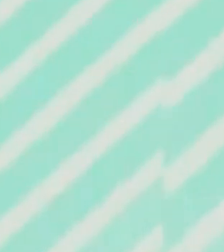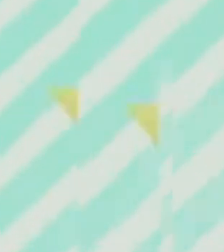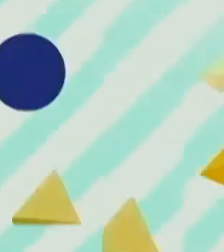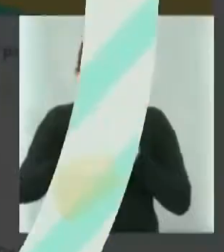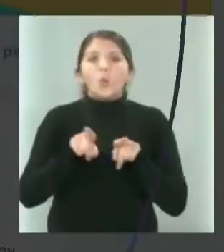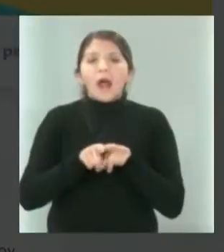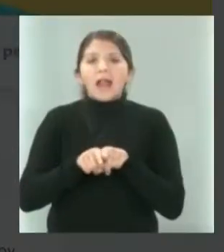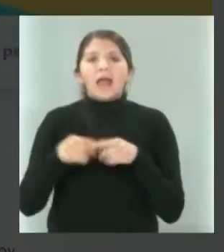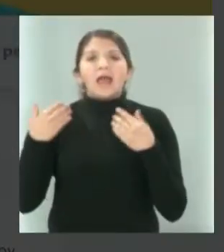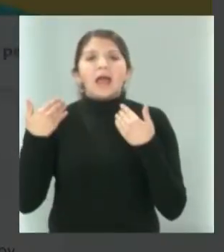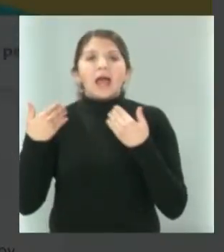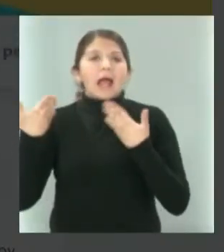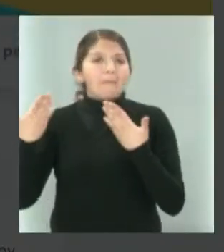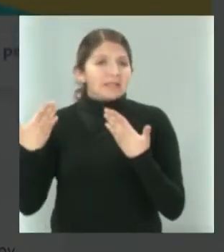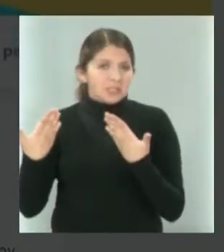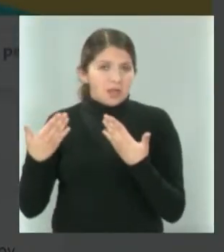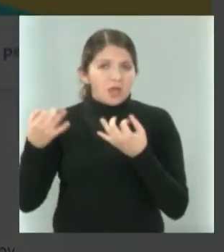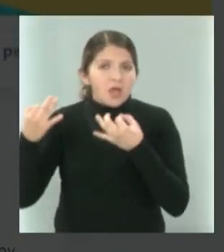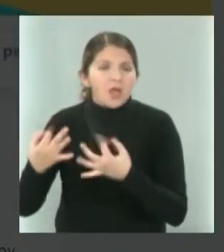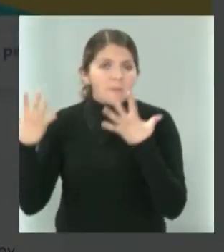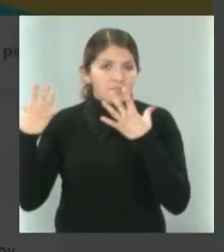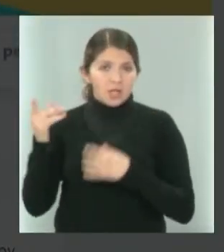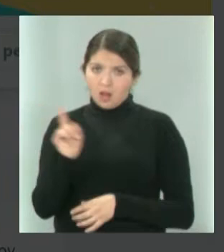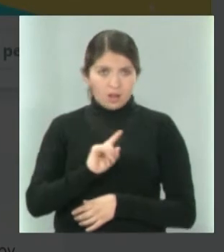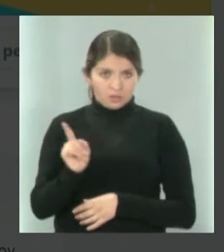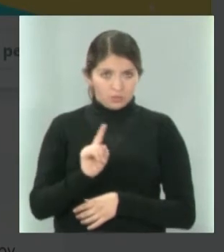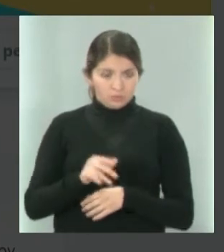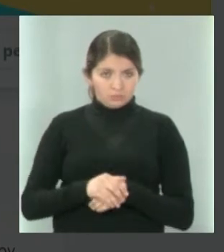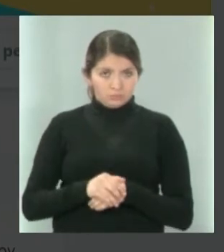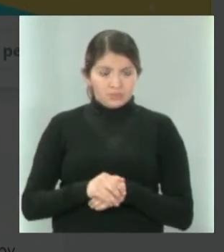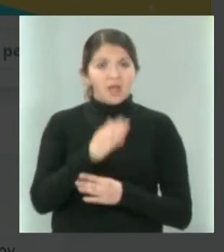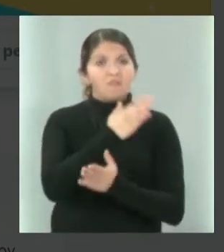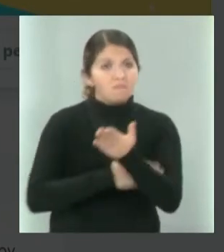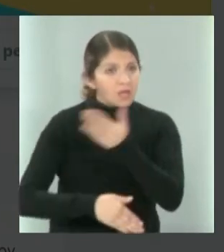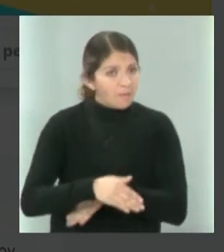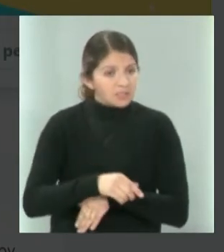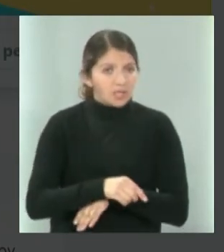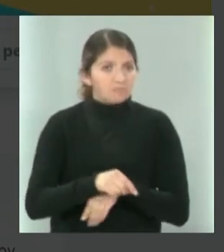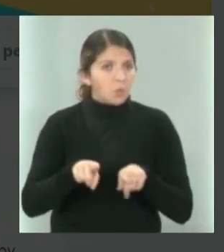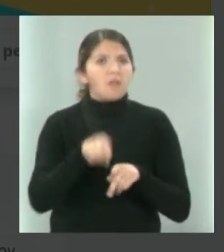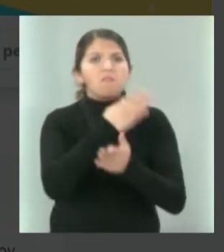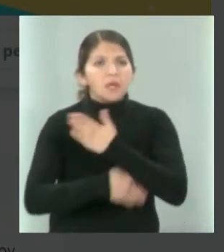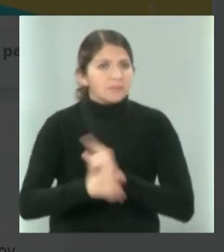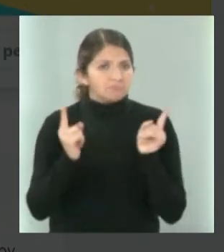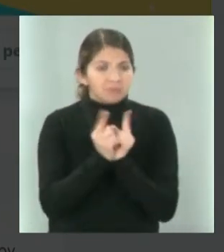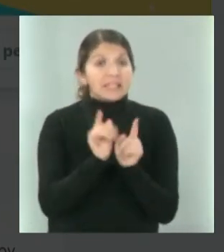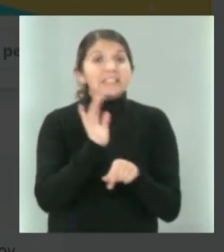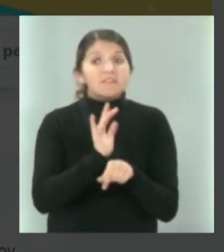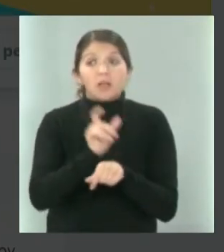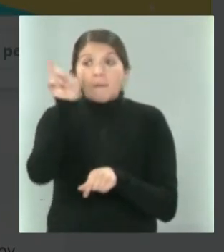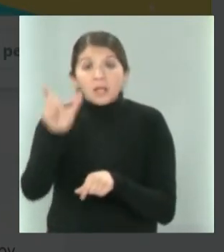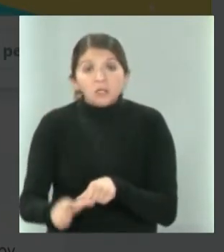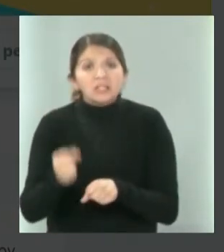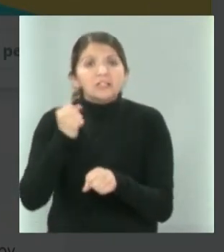no es capacidades diferentes, es lisa y llanamente discapacidad. Una manera distinta de hacer lo